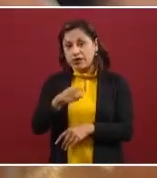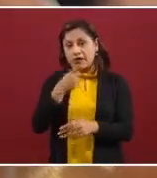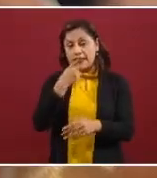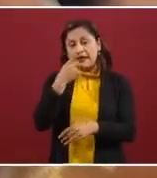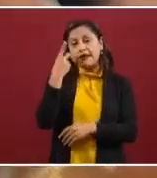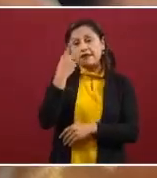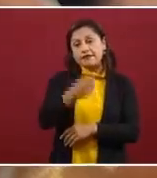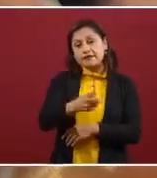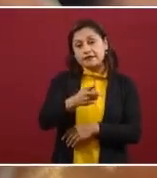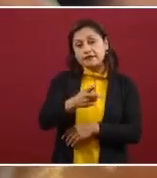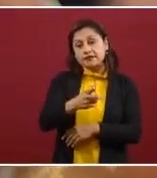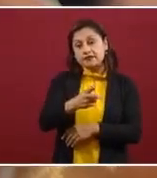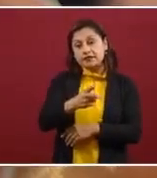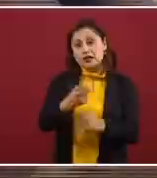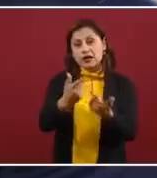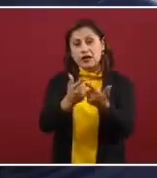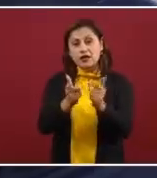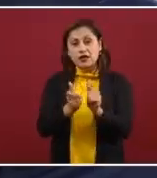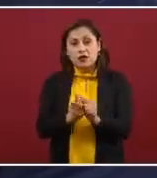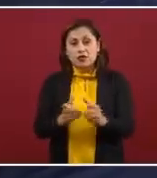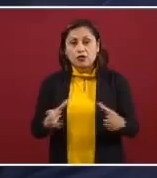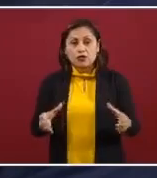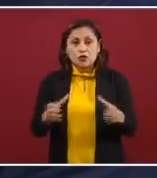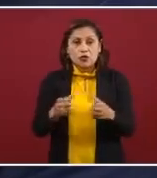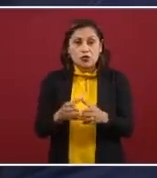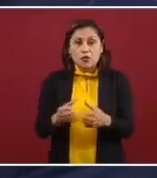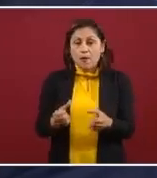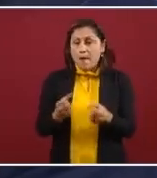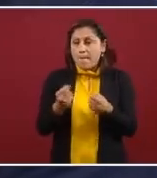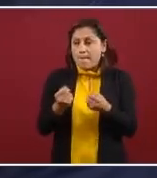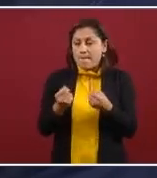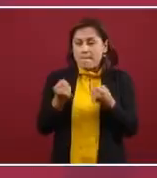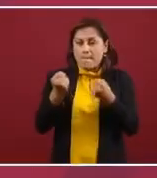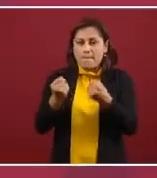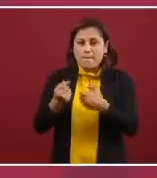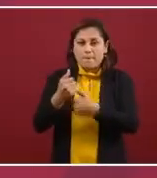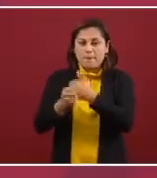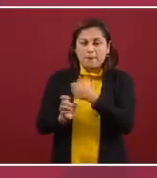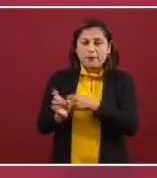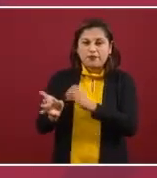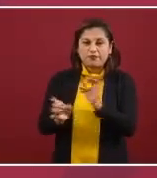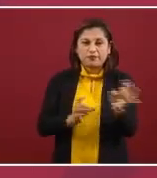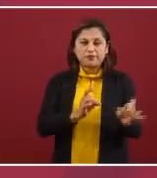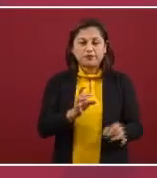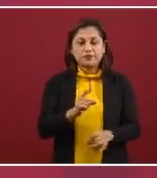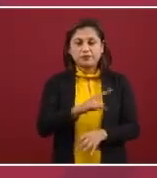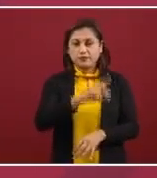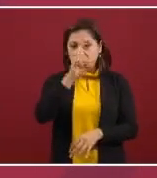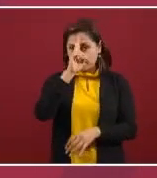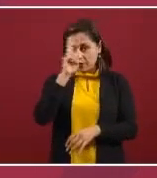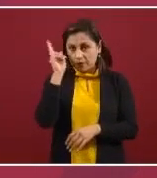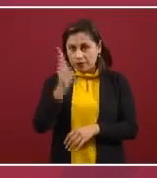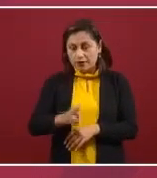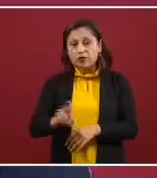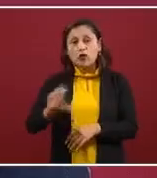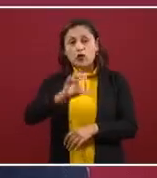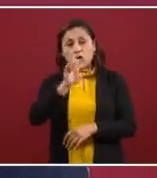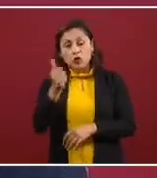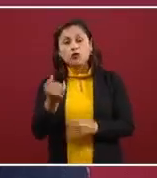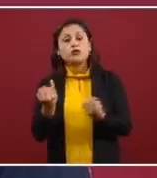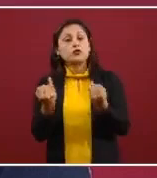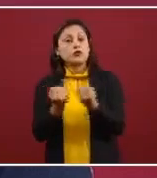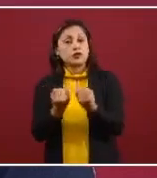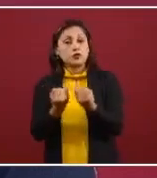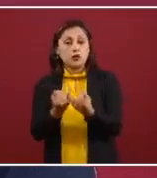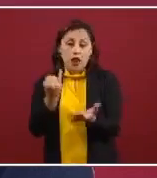la existencia de monopolios, quede prohibida la condonación de impuestos. Yo creo que en esta